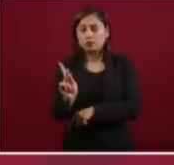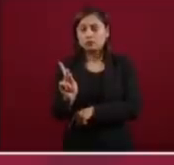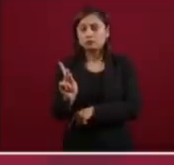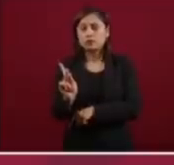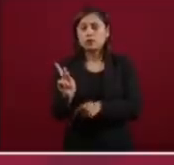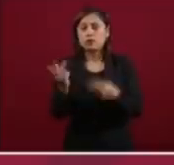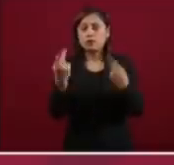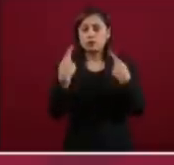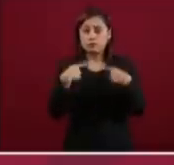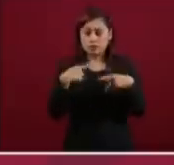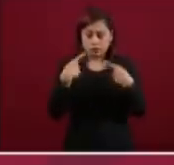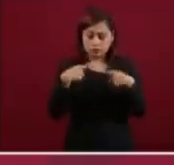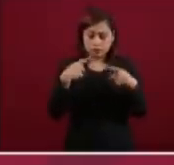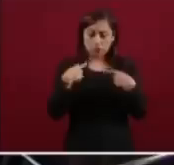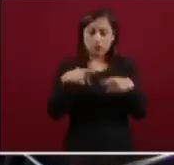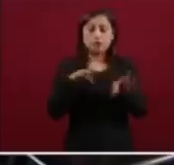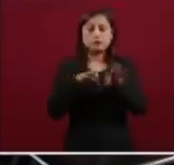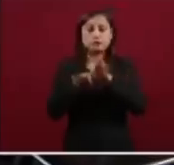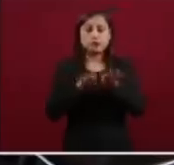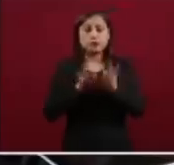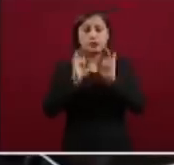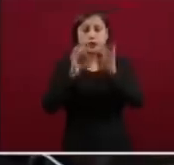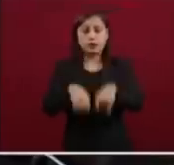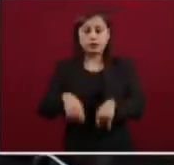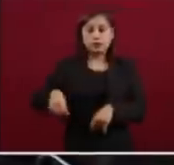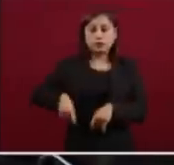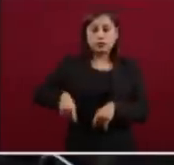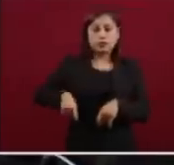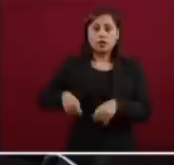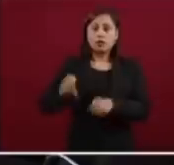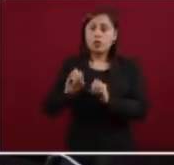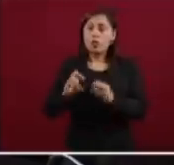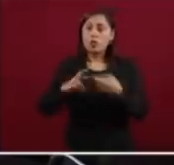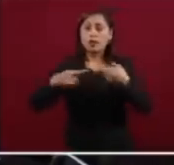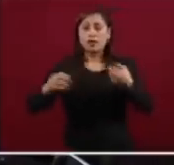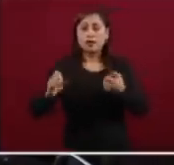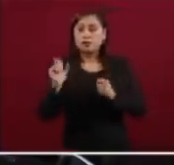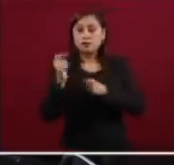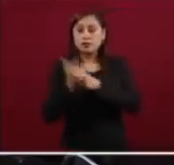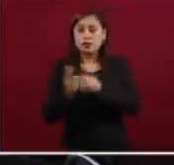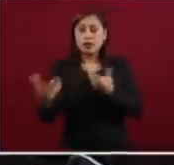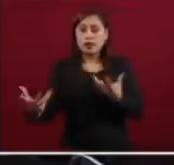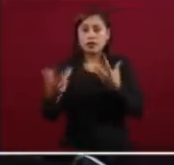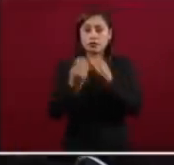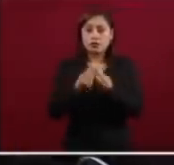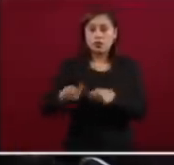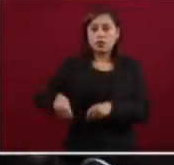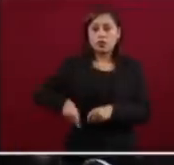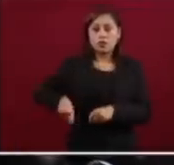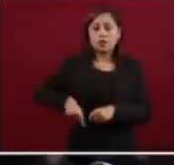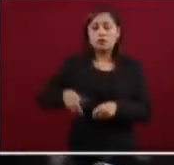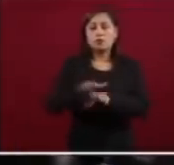qué tienen que ver con el gobierno que tienen relación con el gobierno proveedores